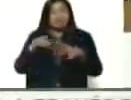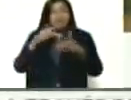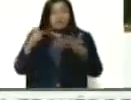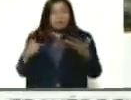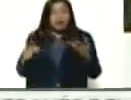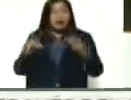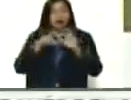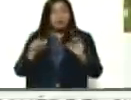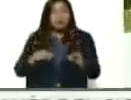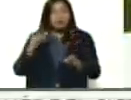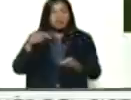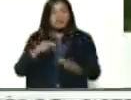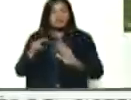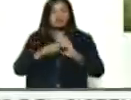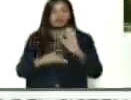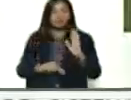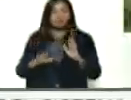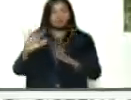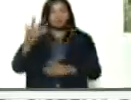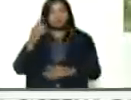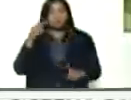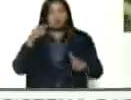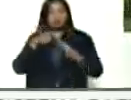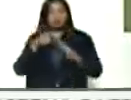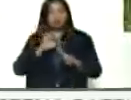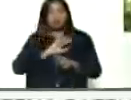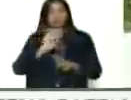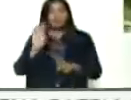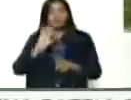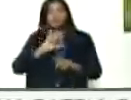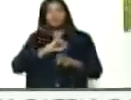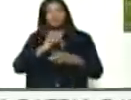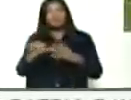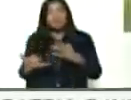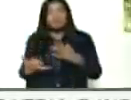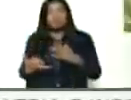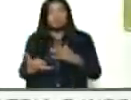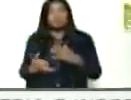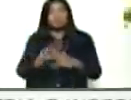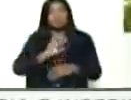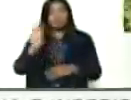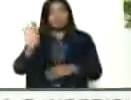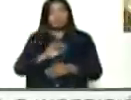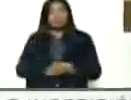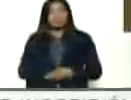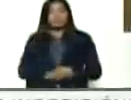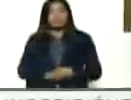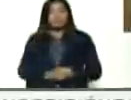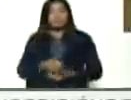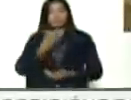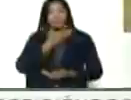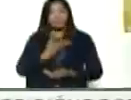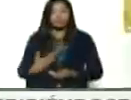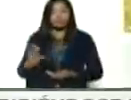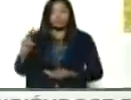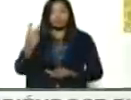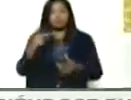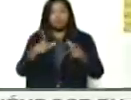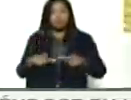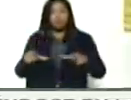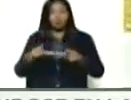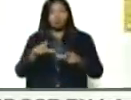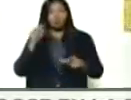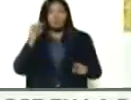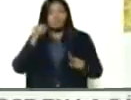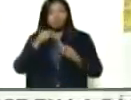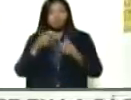para garantizar el cumplimiento del quinto objetivo del plan de la patria ahora presidente estamos en el segundo punto uno de